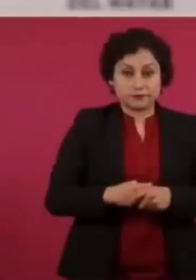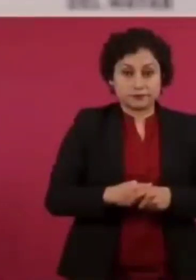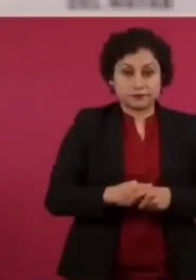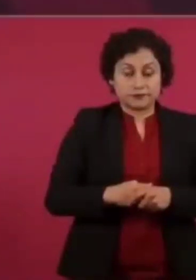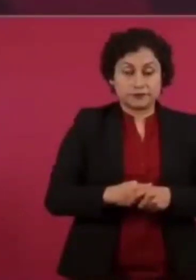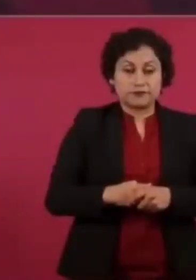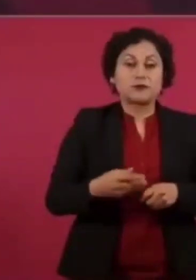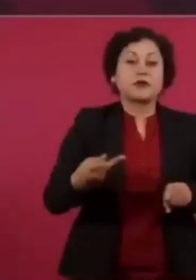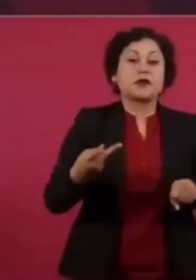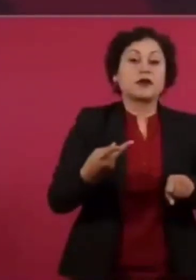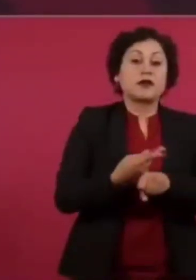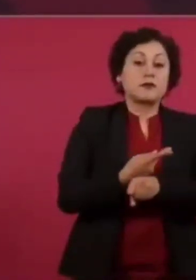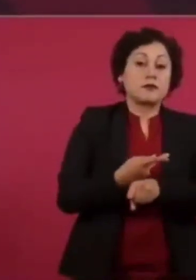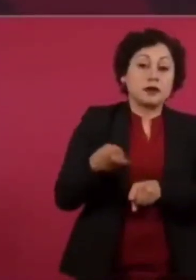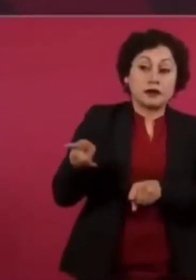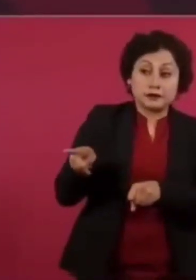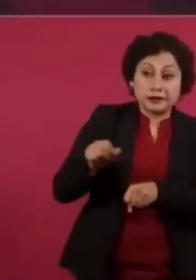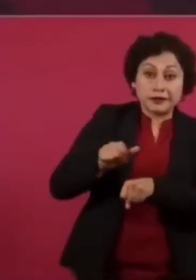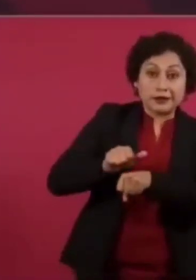sucede en Argentina,